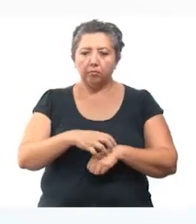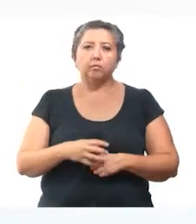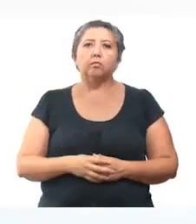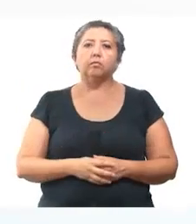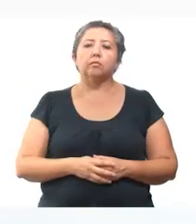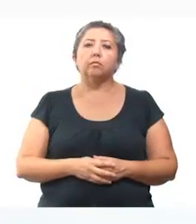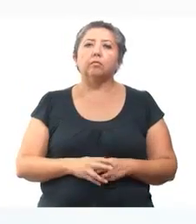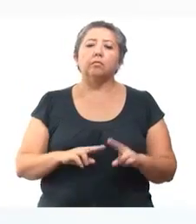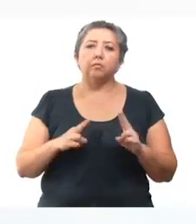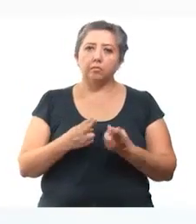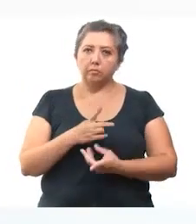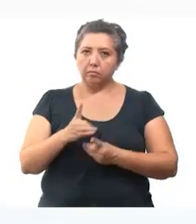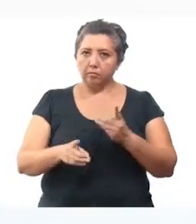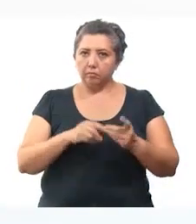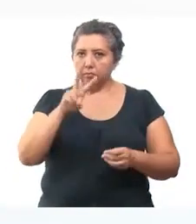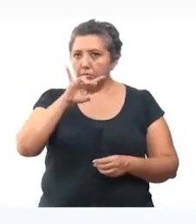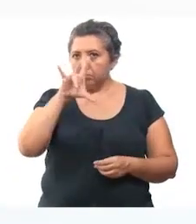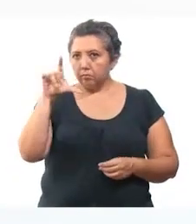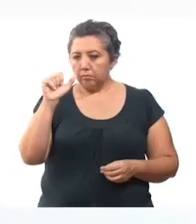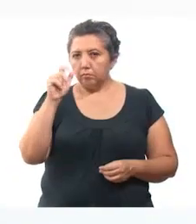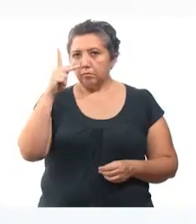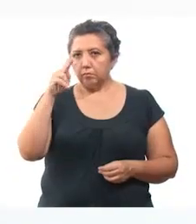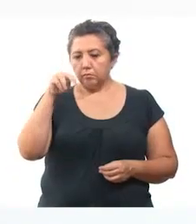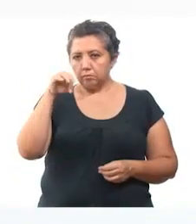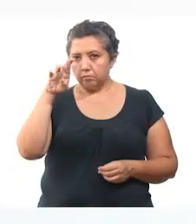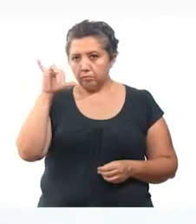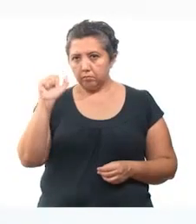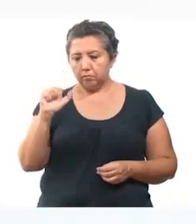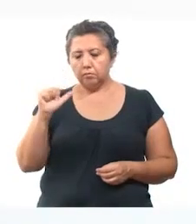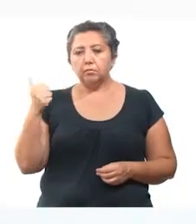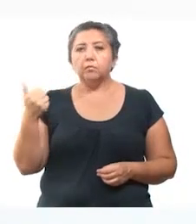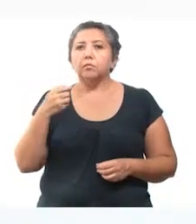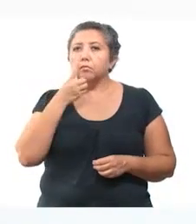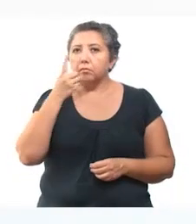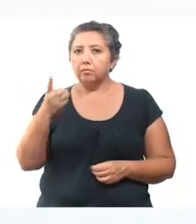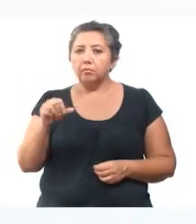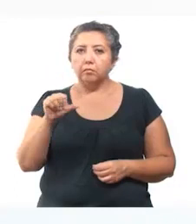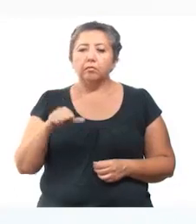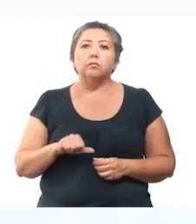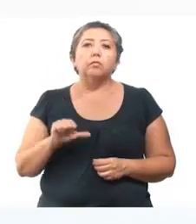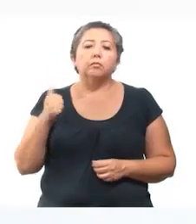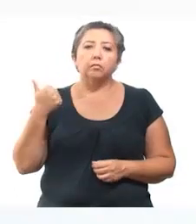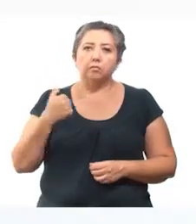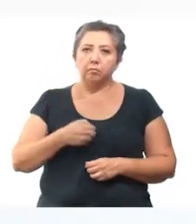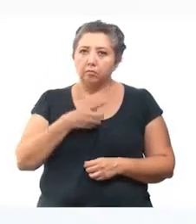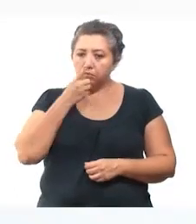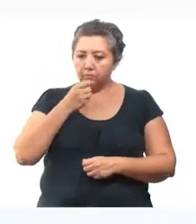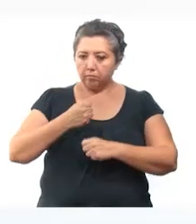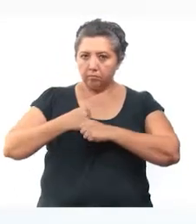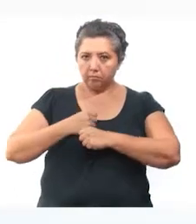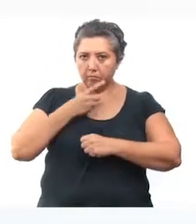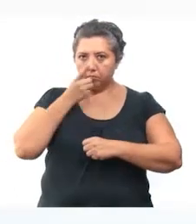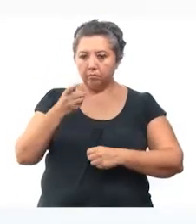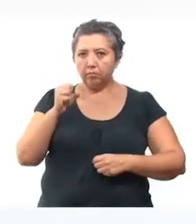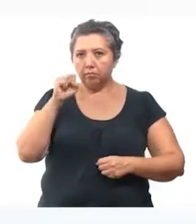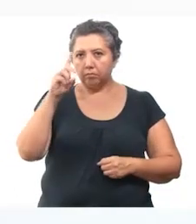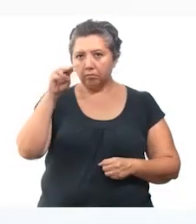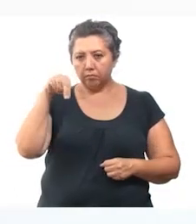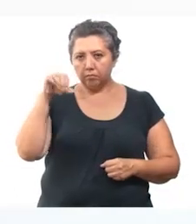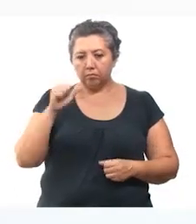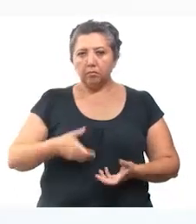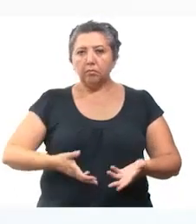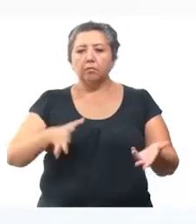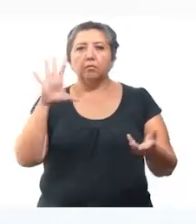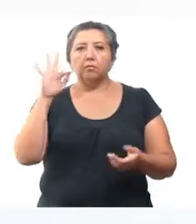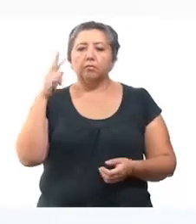Cuculcán, la Unidad Deportiva Villa Palmira, la Unidad Deportiva Inalámbrica, el 11º Batallón de Infantería de la Sedena en la